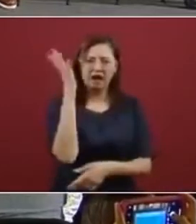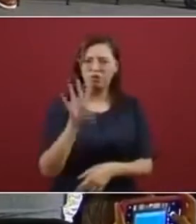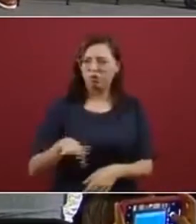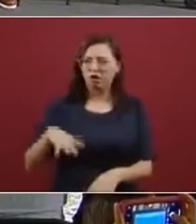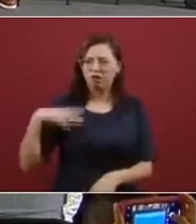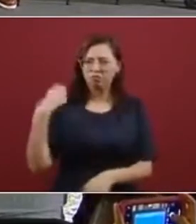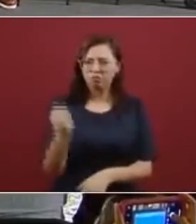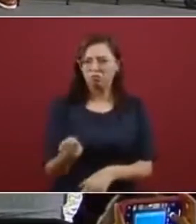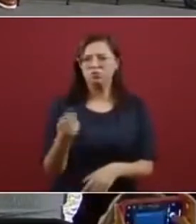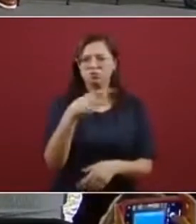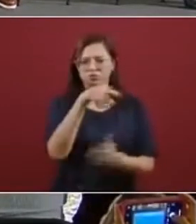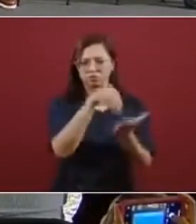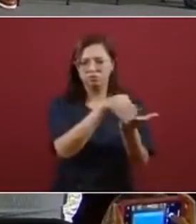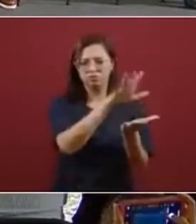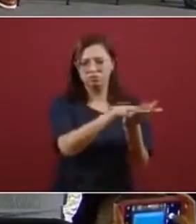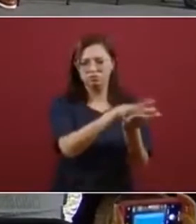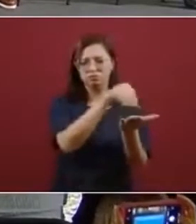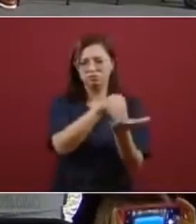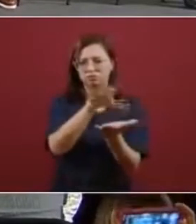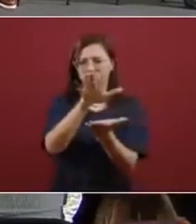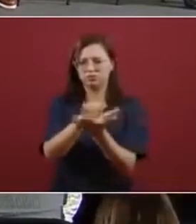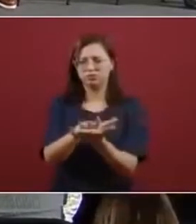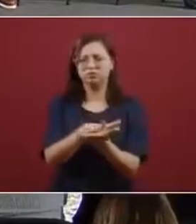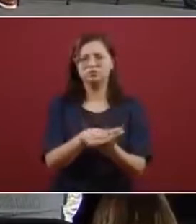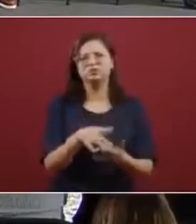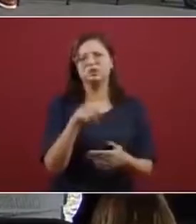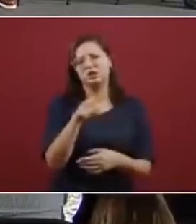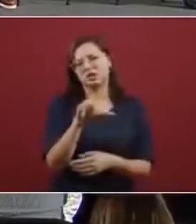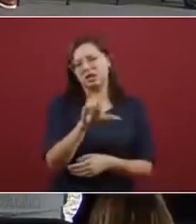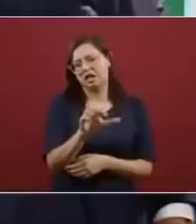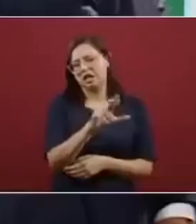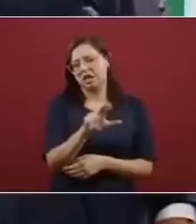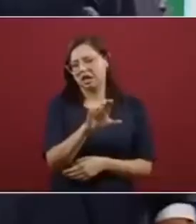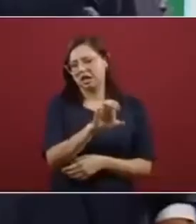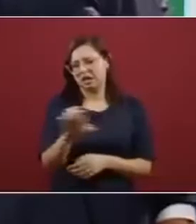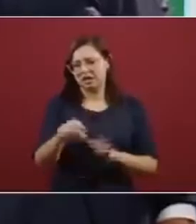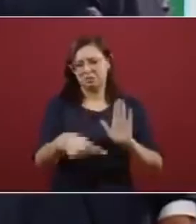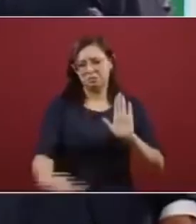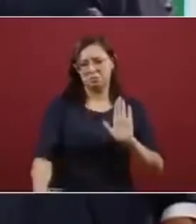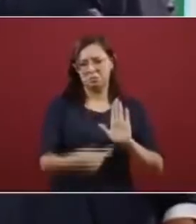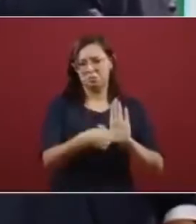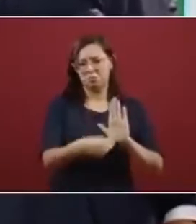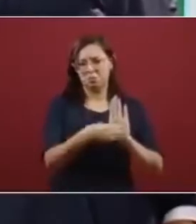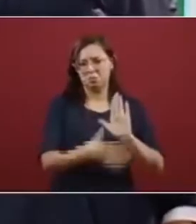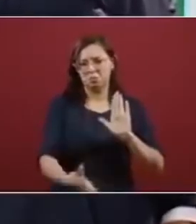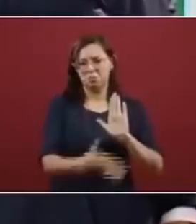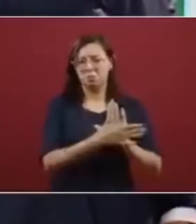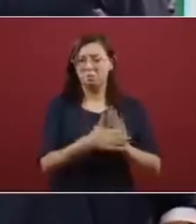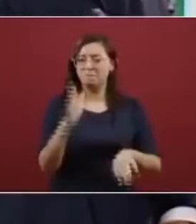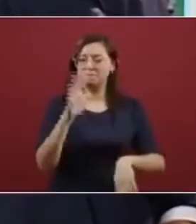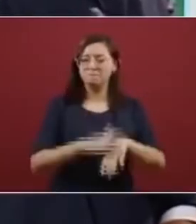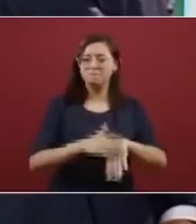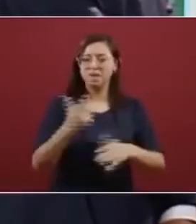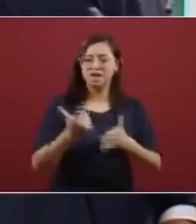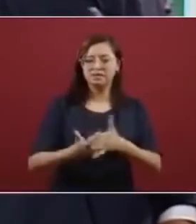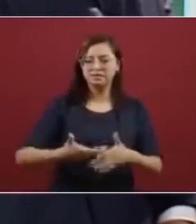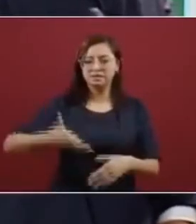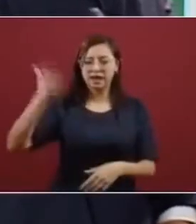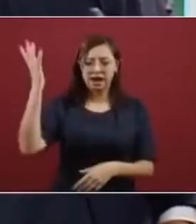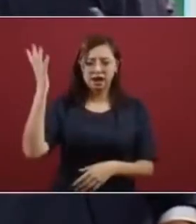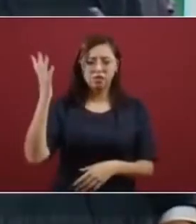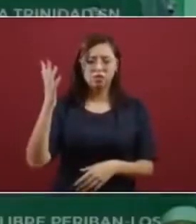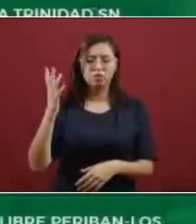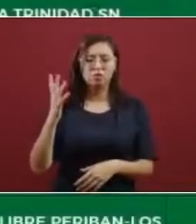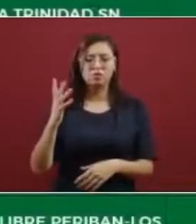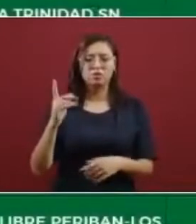centavos, mientras que dos zonas del sur del país y Tamaulipas es donde se mantiene el menor costo por debajo de los 22 pesos. También comentó que Shell es